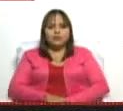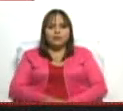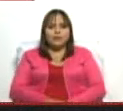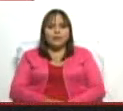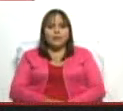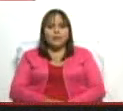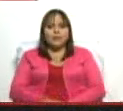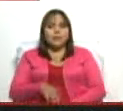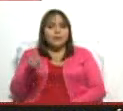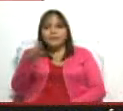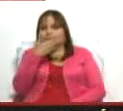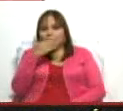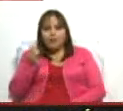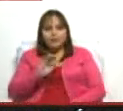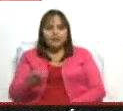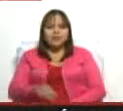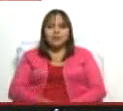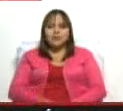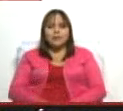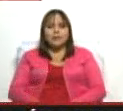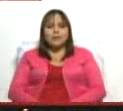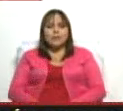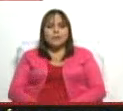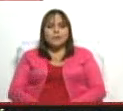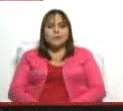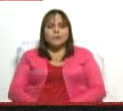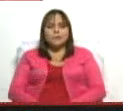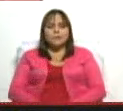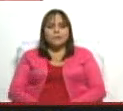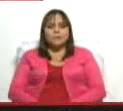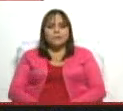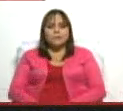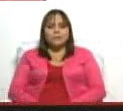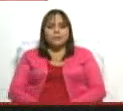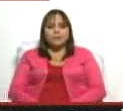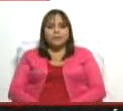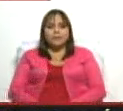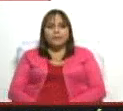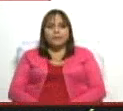Es lo mejor que nos ha pasado. Y